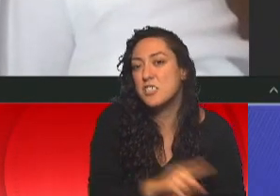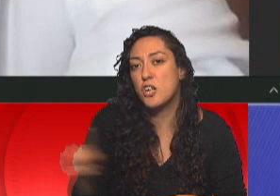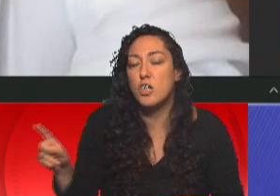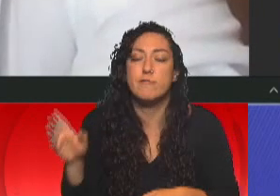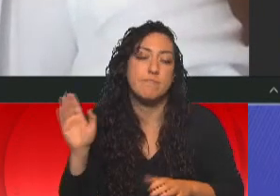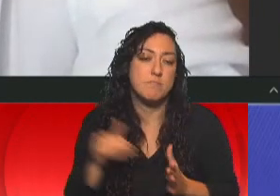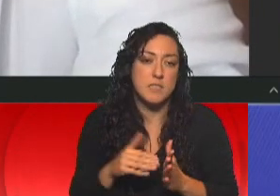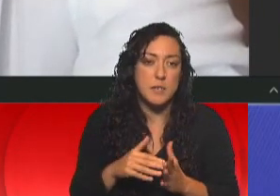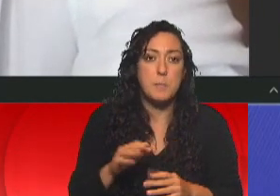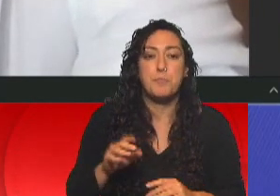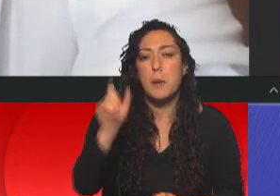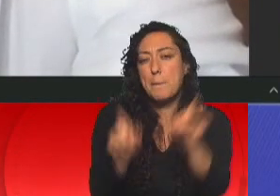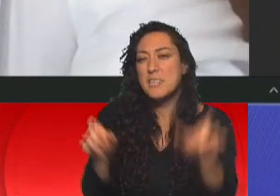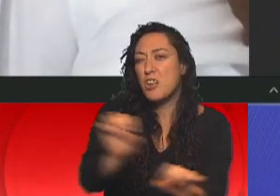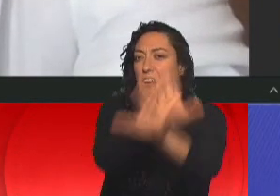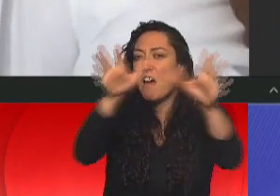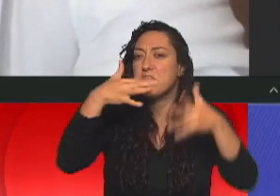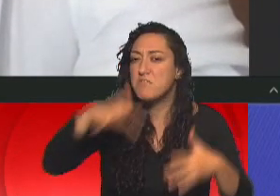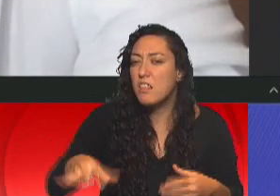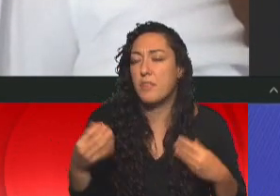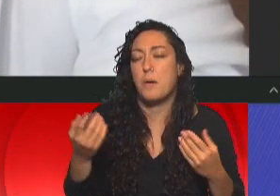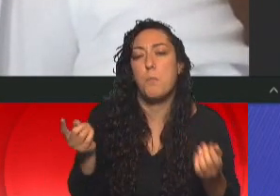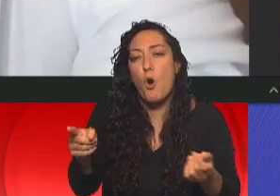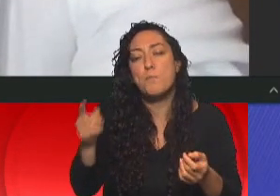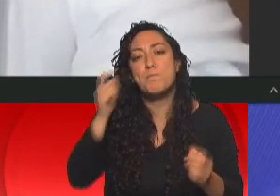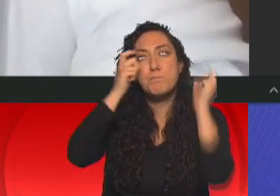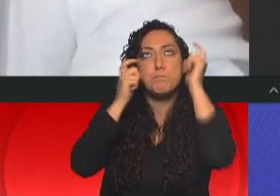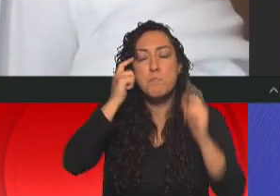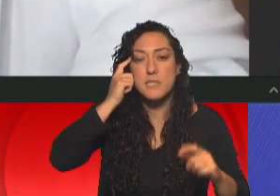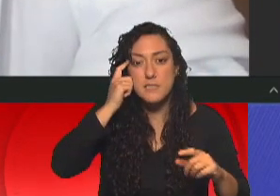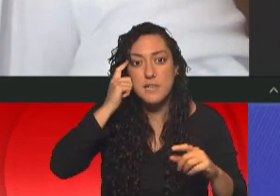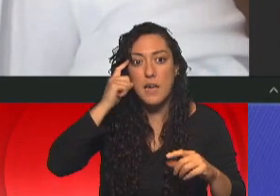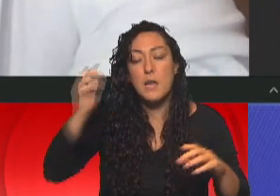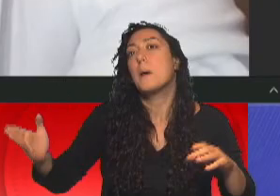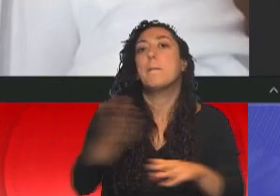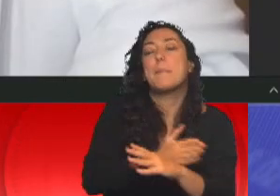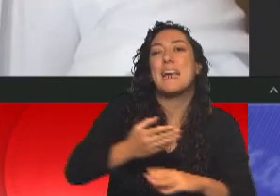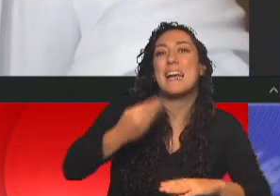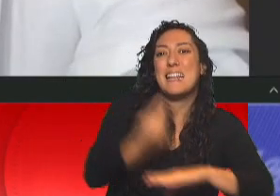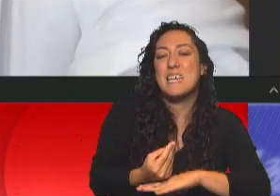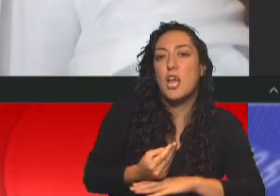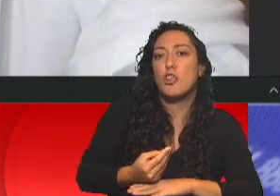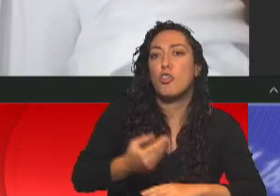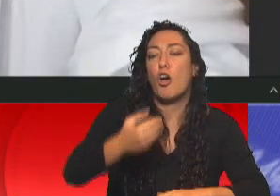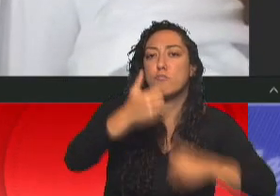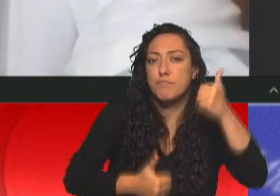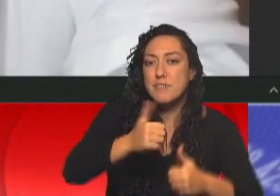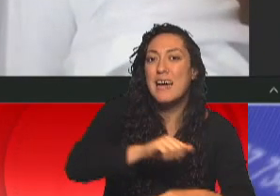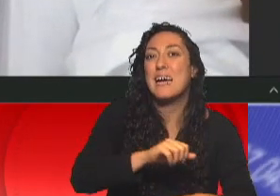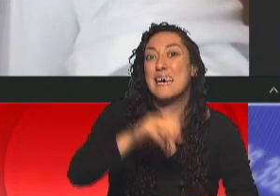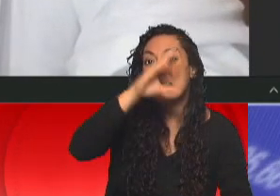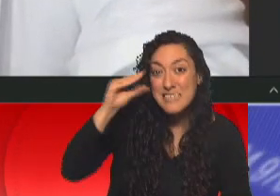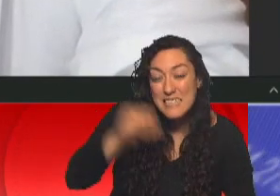sí. para que la gente entienda, ¿qué pasa? Suponte que Cristina se presenta a elecciones, gana las elecciones, la Corte